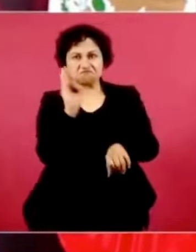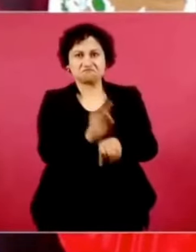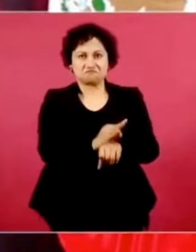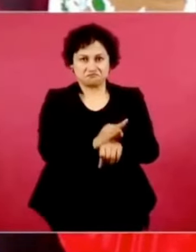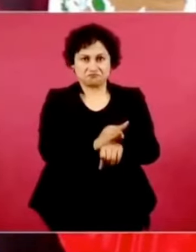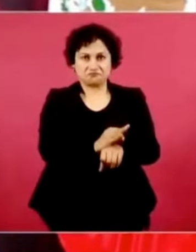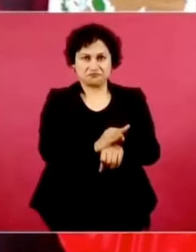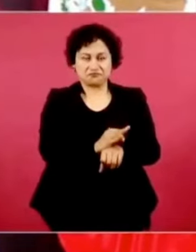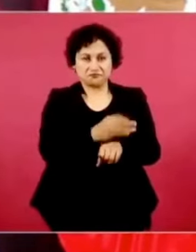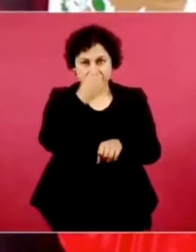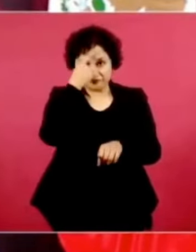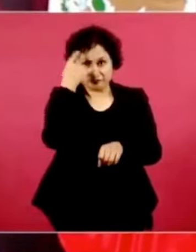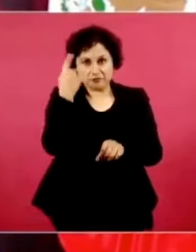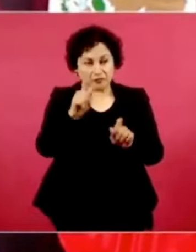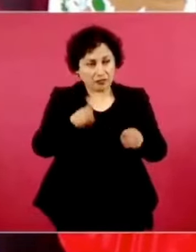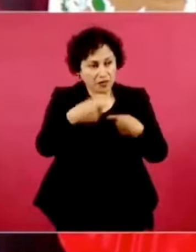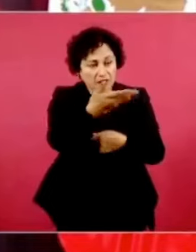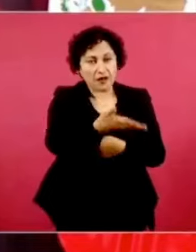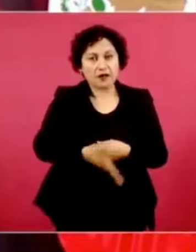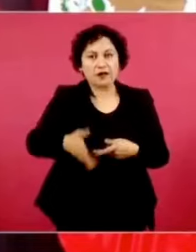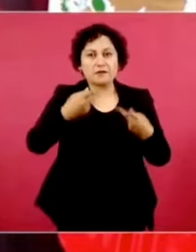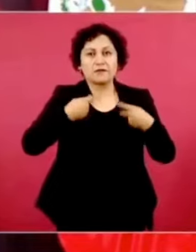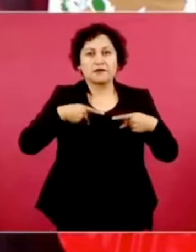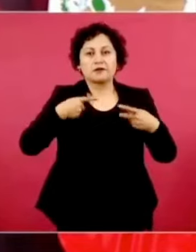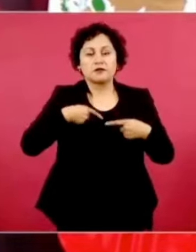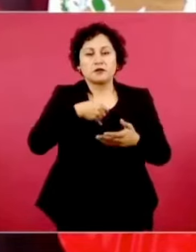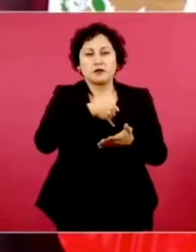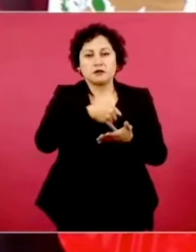los campesinos. Le dice,